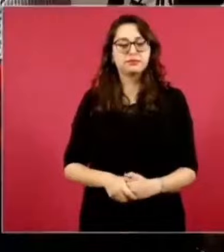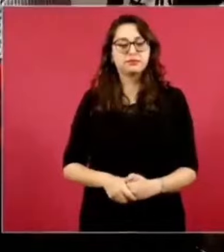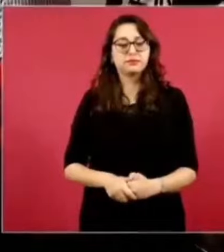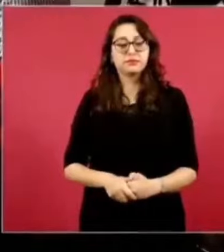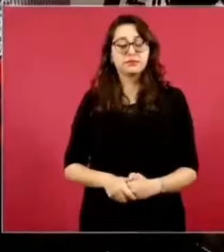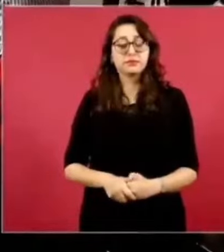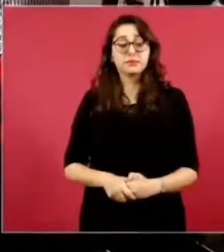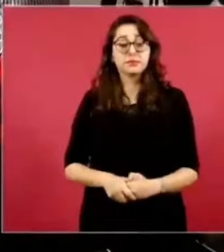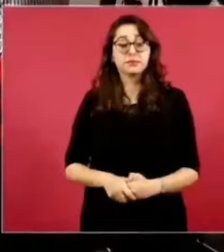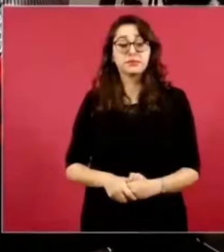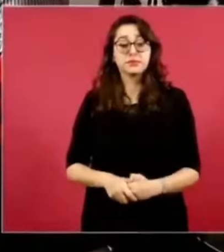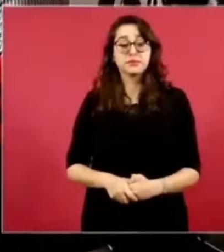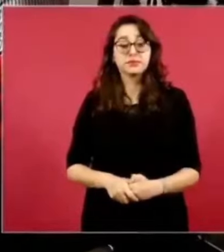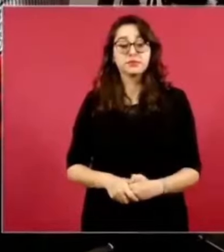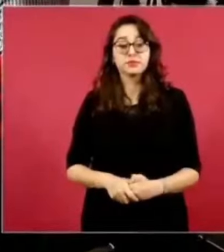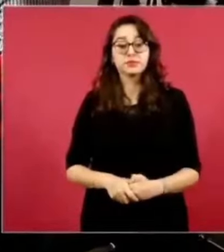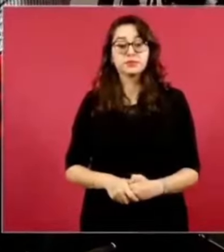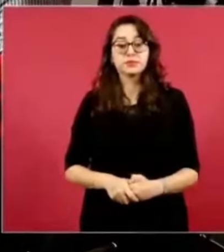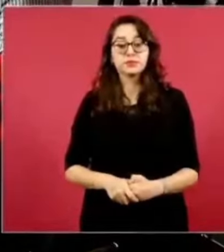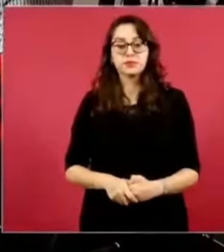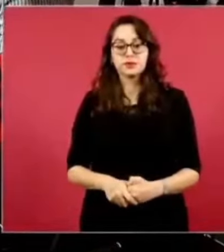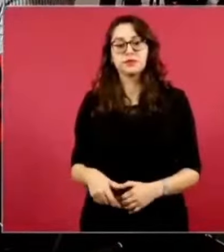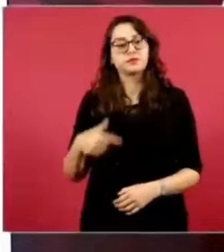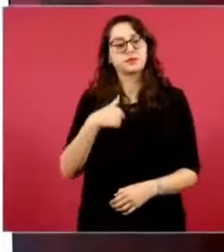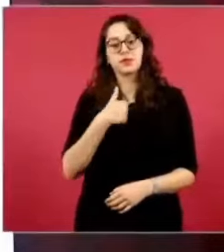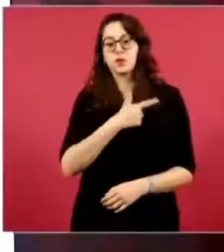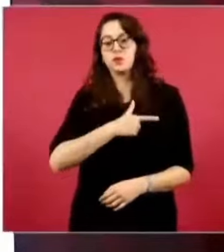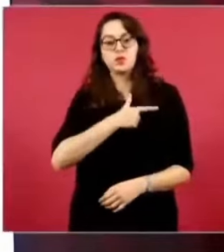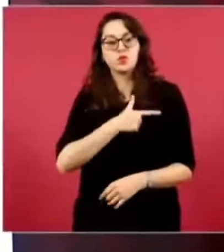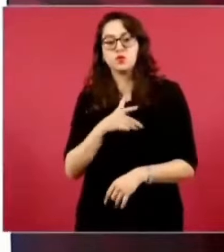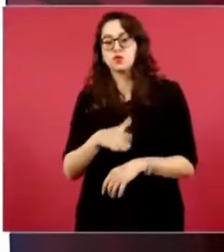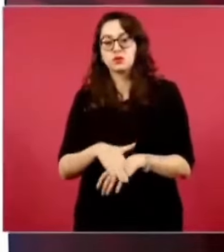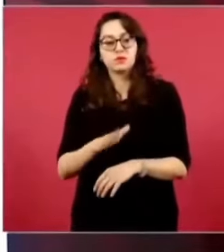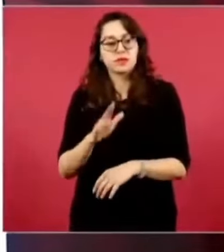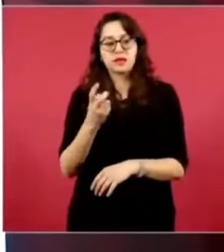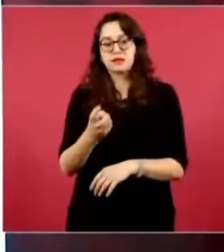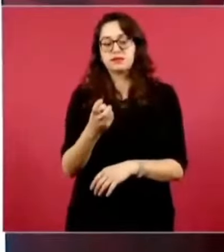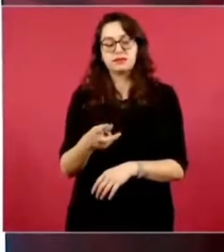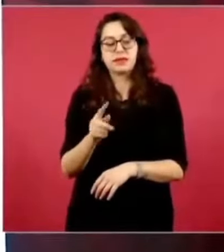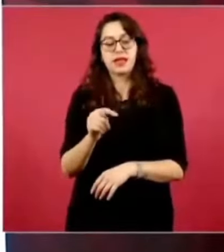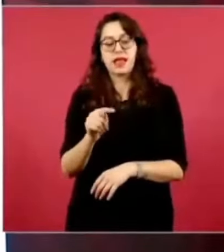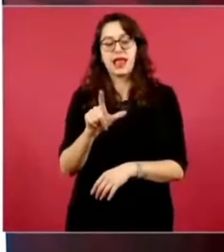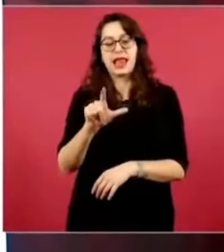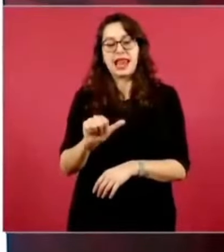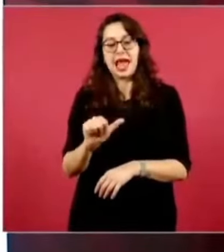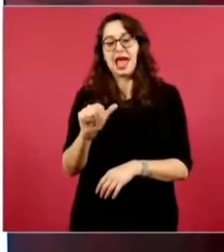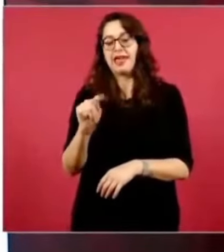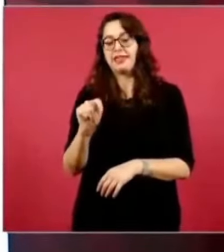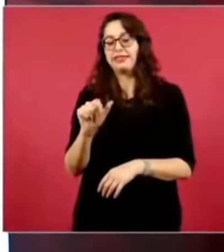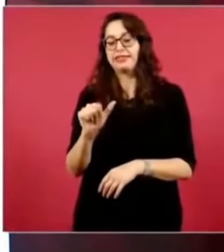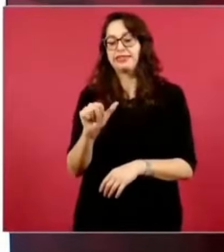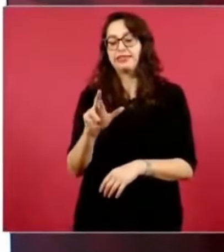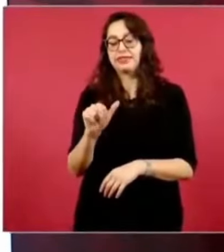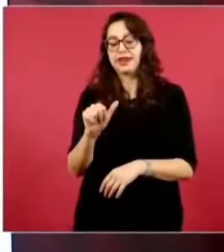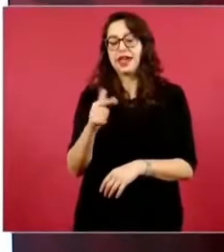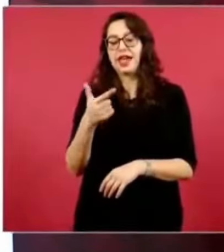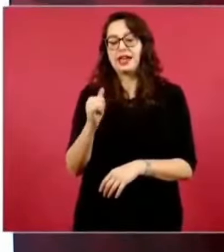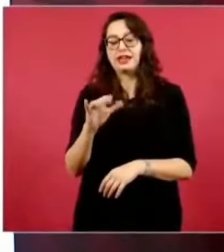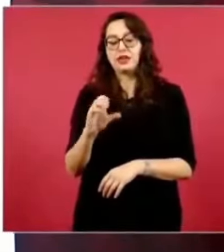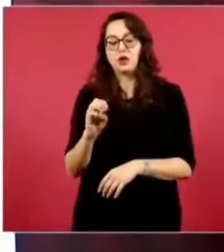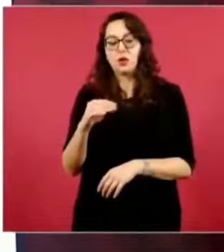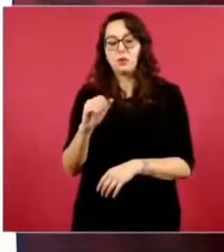mexicano con lo de la tragicomedia mexicana porque tiene cosas